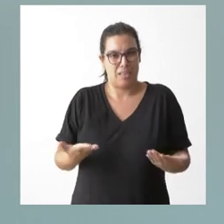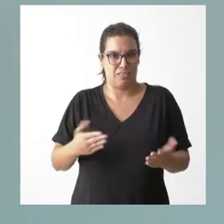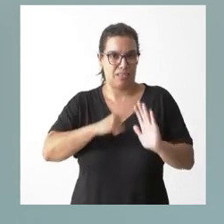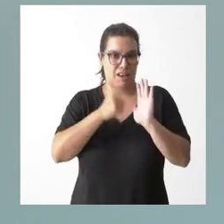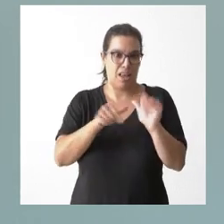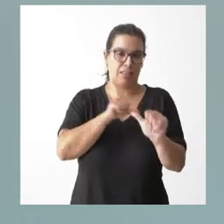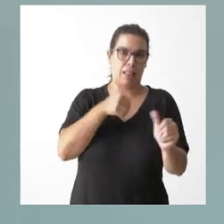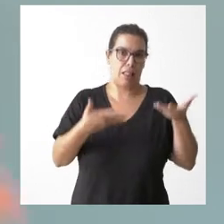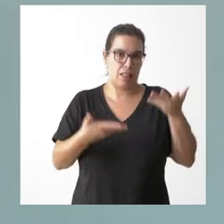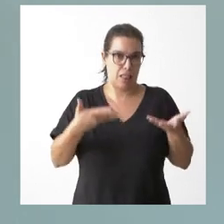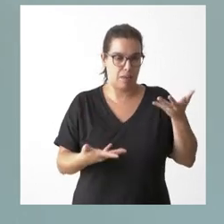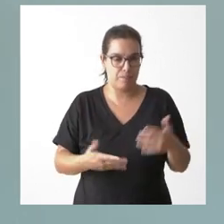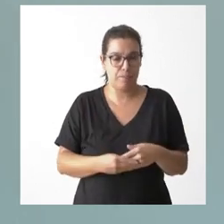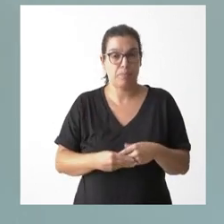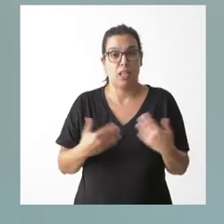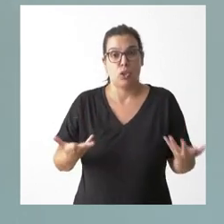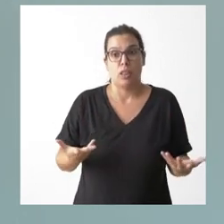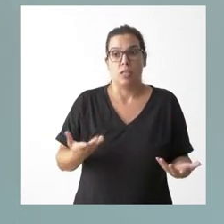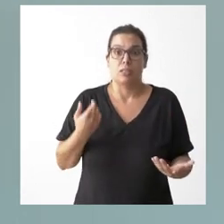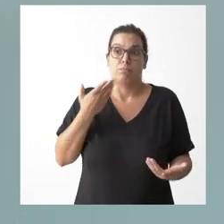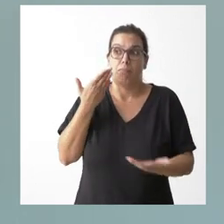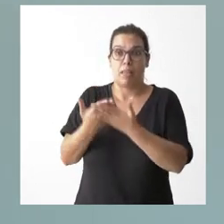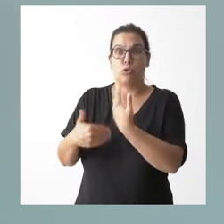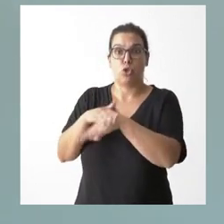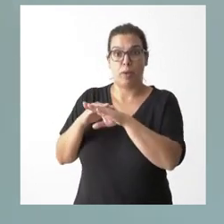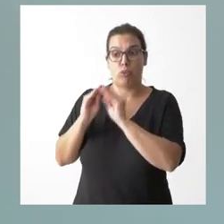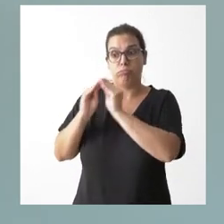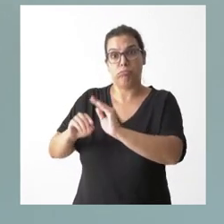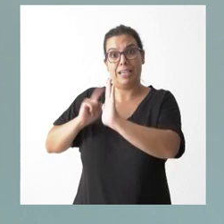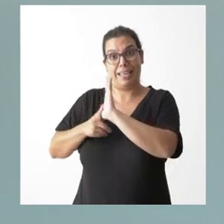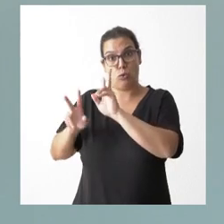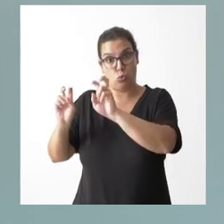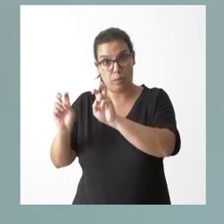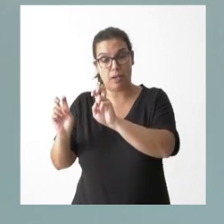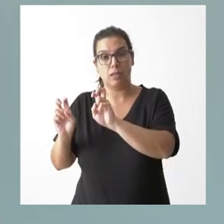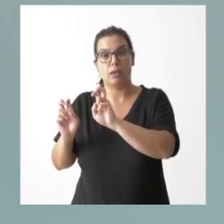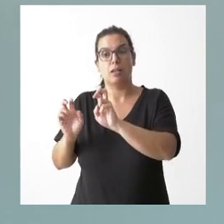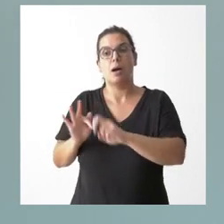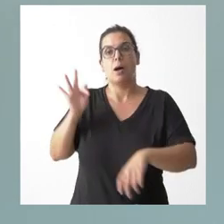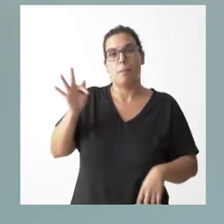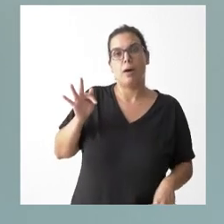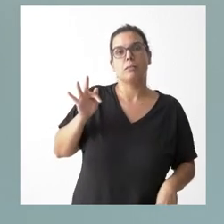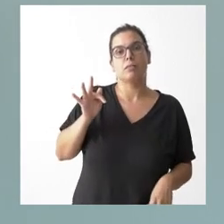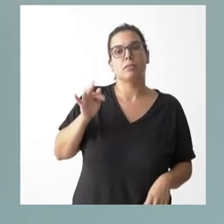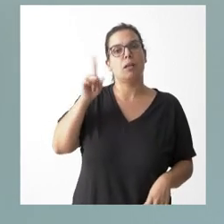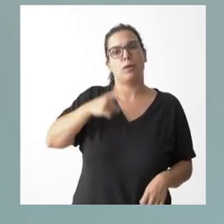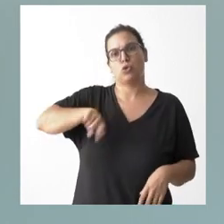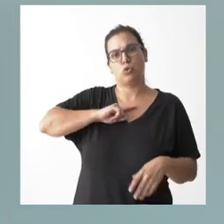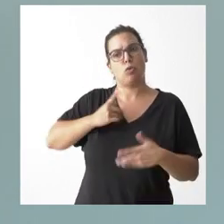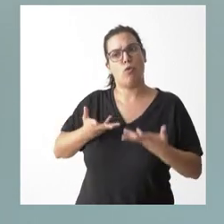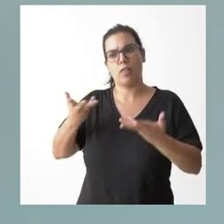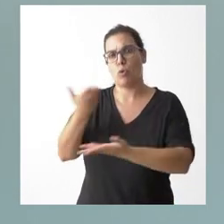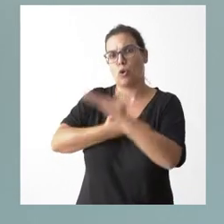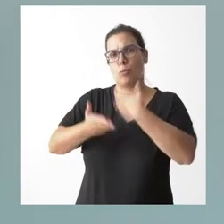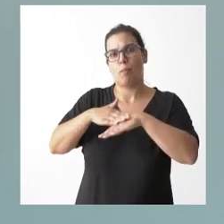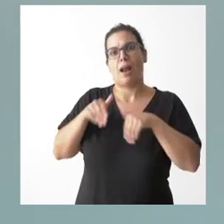podido hacer todo este tiempo. Por tanto, le solicitamos al Gobierno esta ley y le planteamos, desde el punto de vista de la colaboración, la candidatura